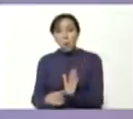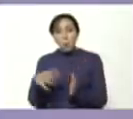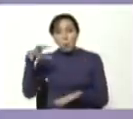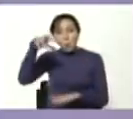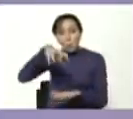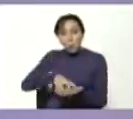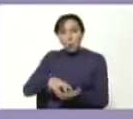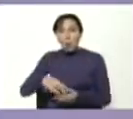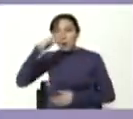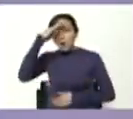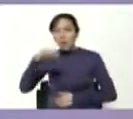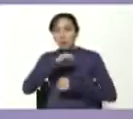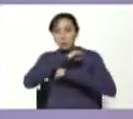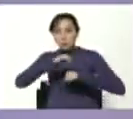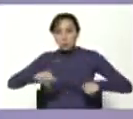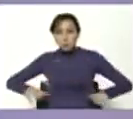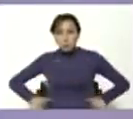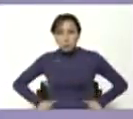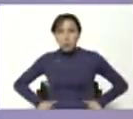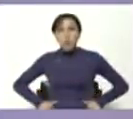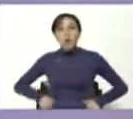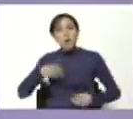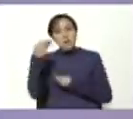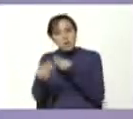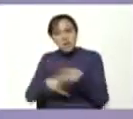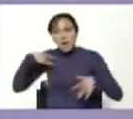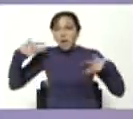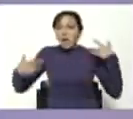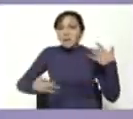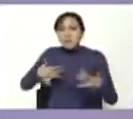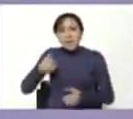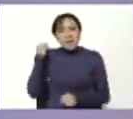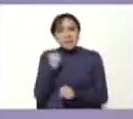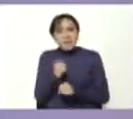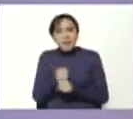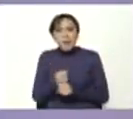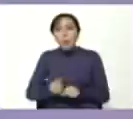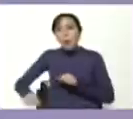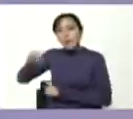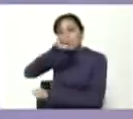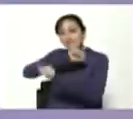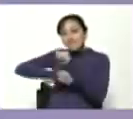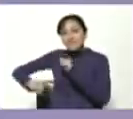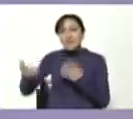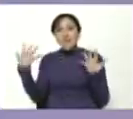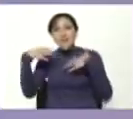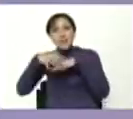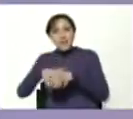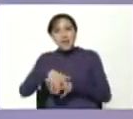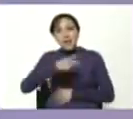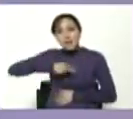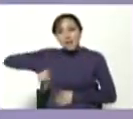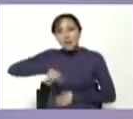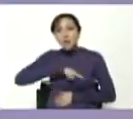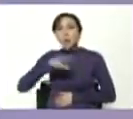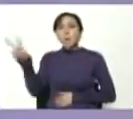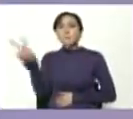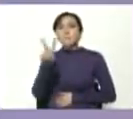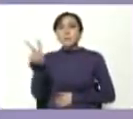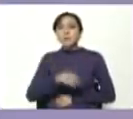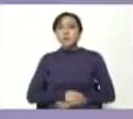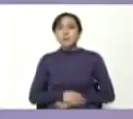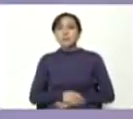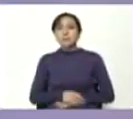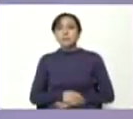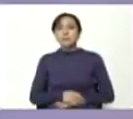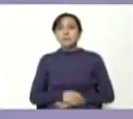la Fuerza Armada Nacional Bolivariana desarrolla una importante agenda de trabajo en defensa de la integridad territorial de nuestra República. Para conocer más de